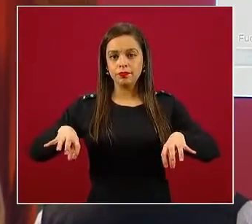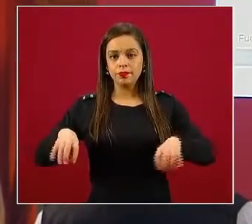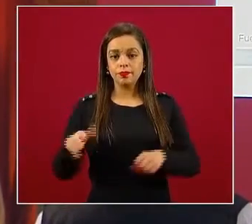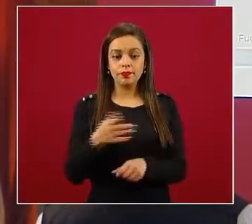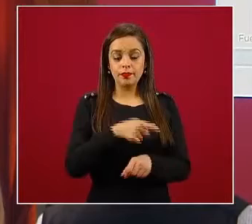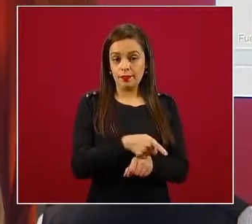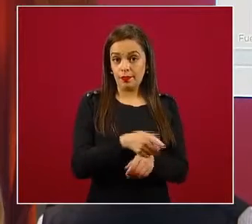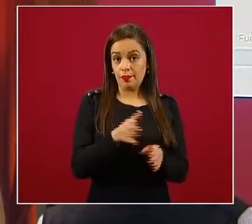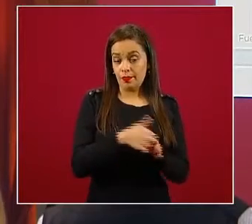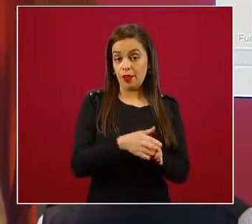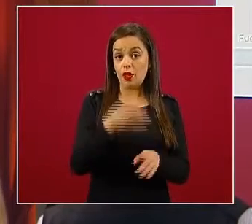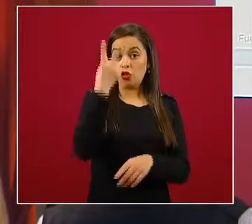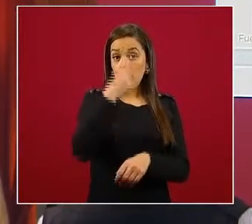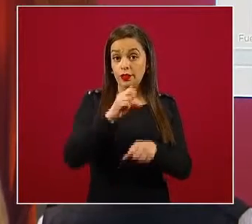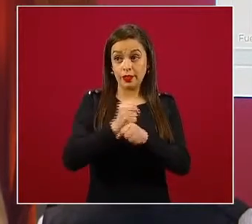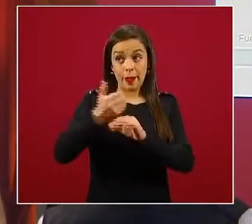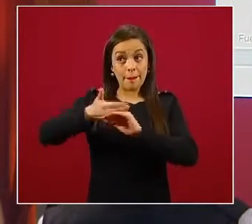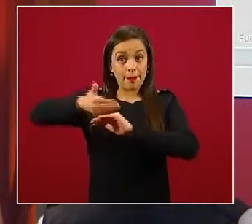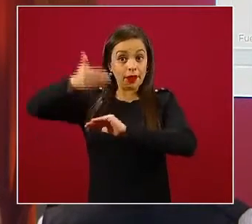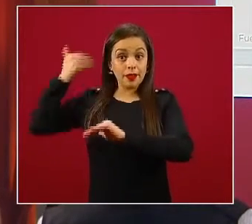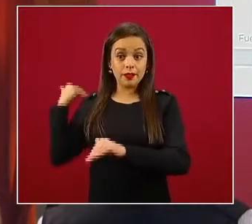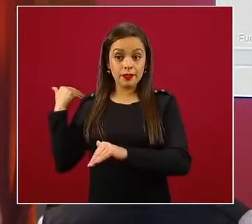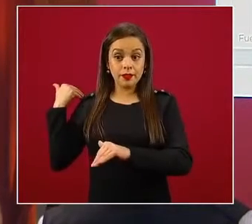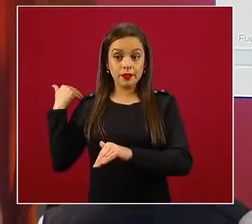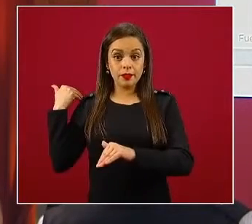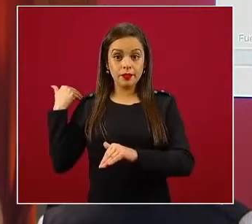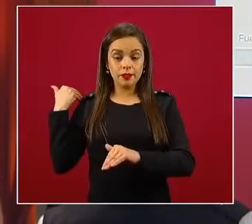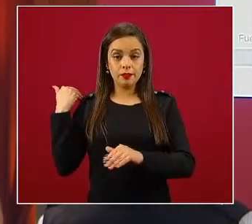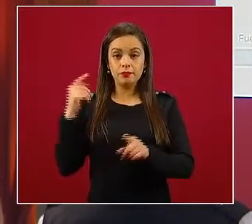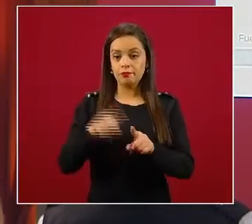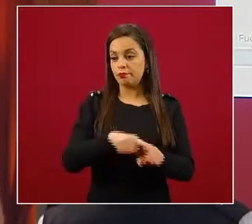hace 2 semanas, ¿sí?,